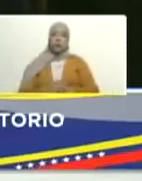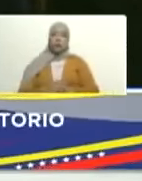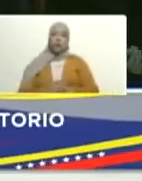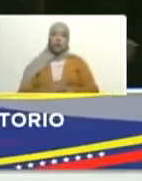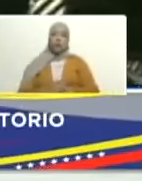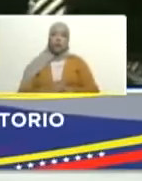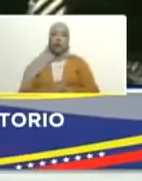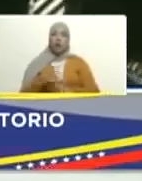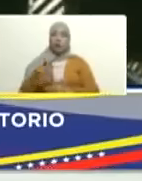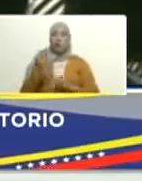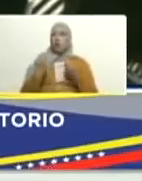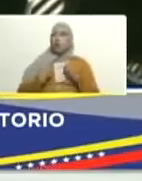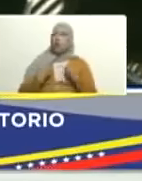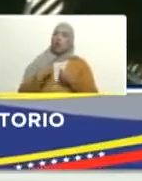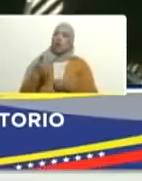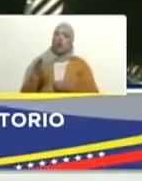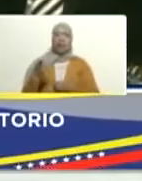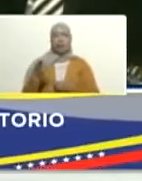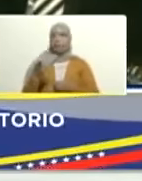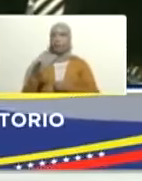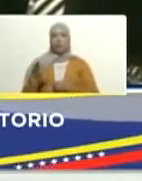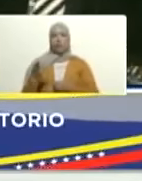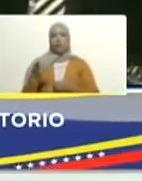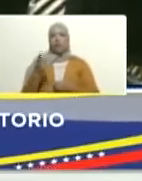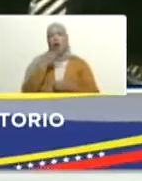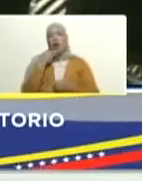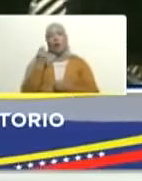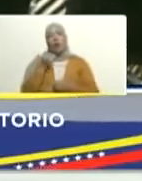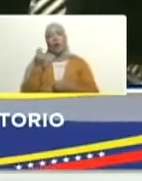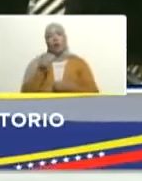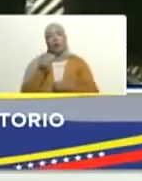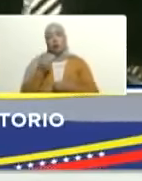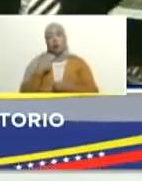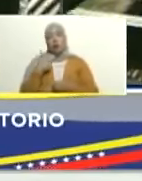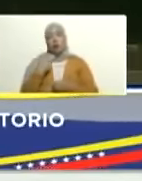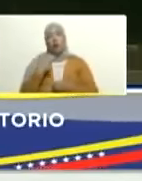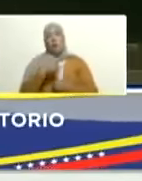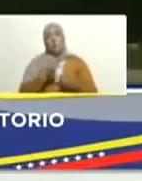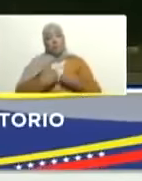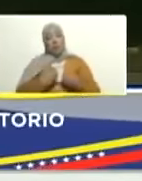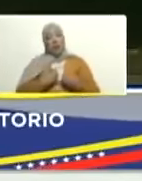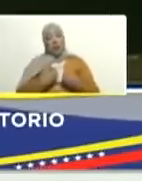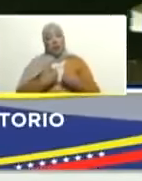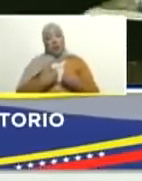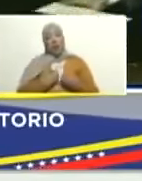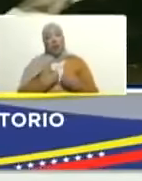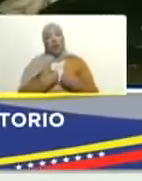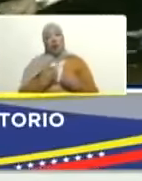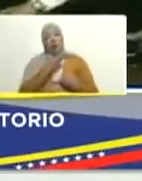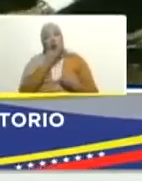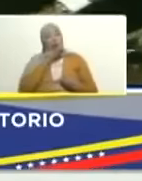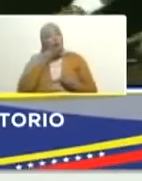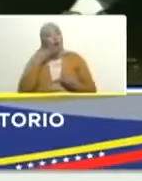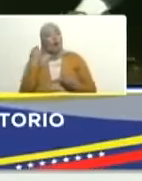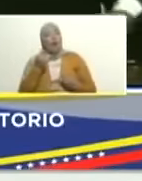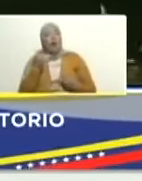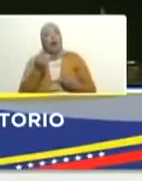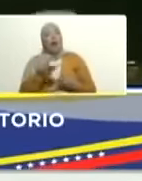Génesis, tú no viviste eso. A mí no me lo contó nadie, yo lo viví. Estaba mucho más joven que